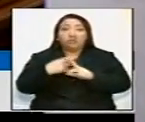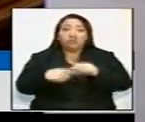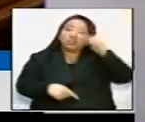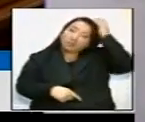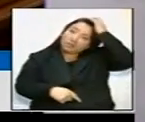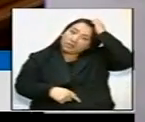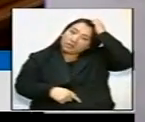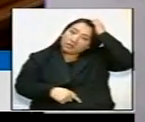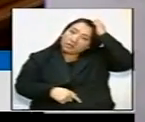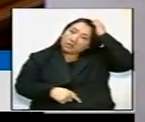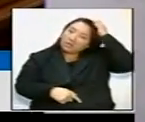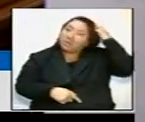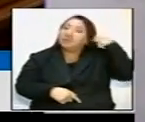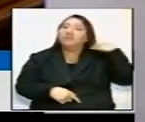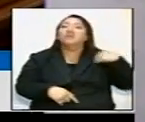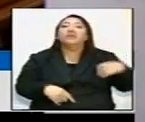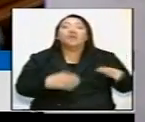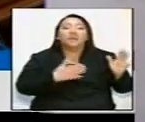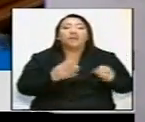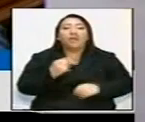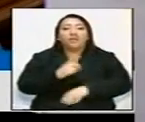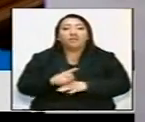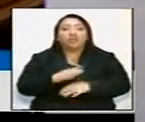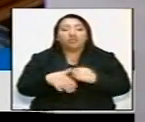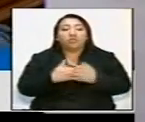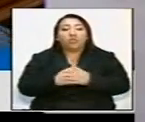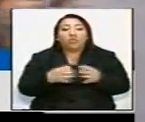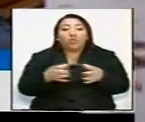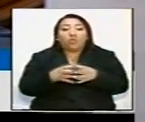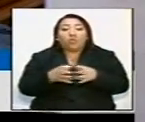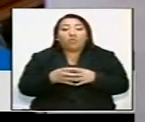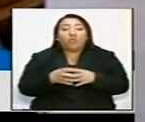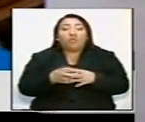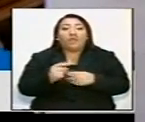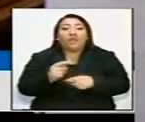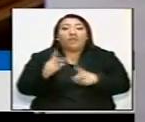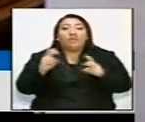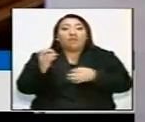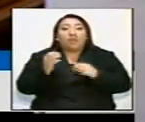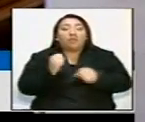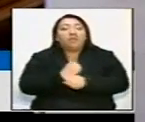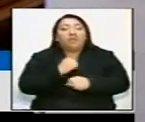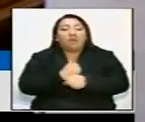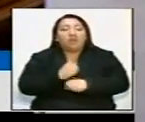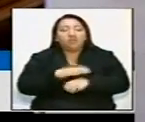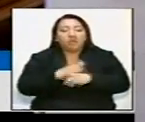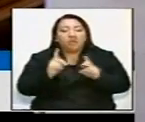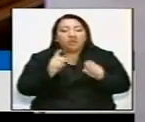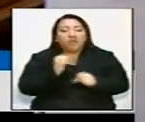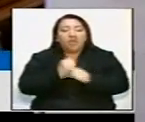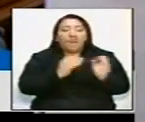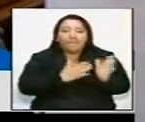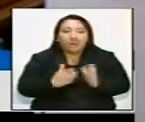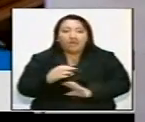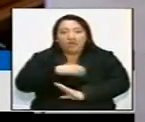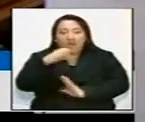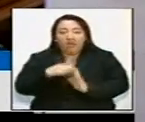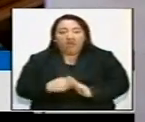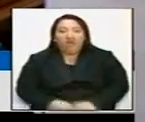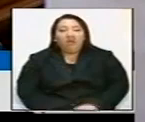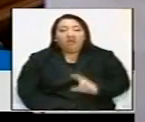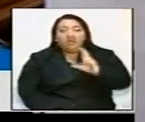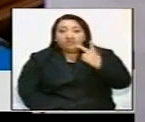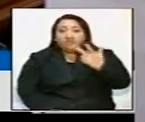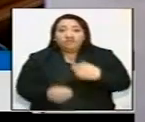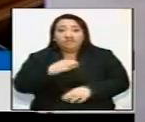que el plan ha desarrollado y que el sector, mucha gente ha trabajado en este aspecto. El tercer